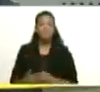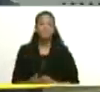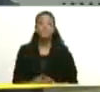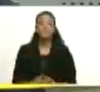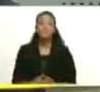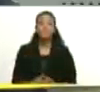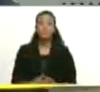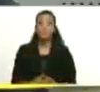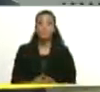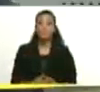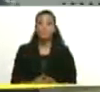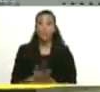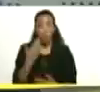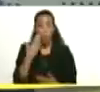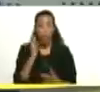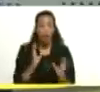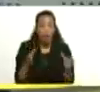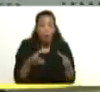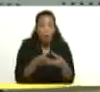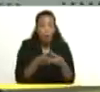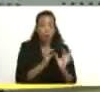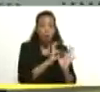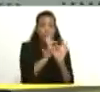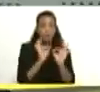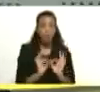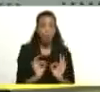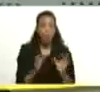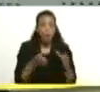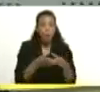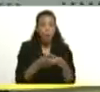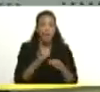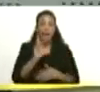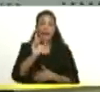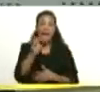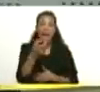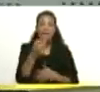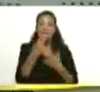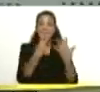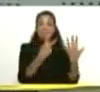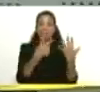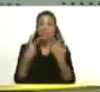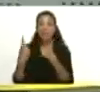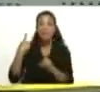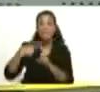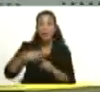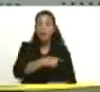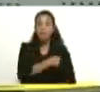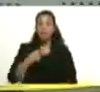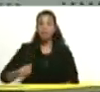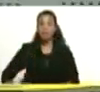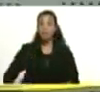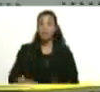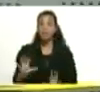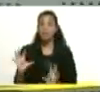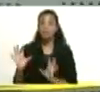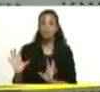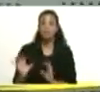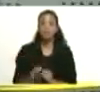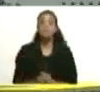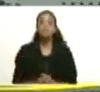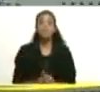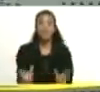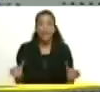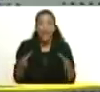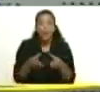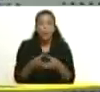que nuestra organización, el G77 más China, se